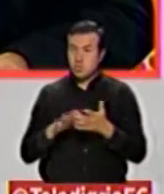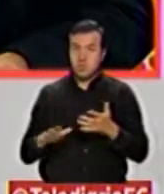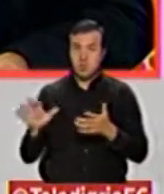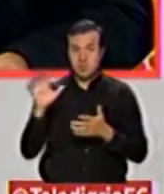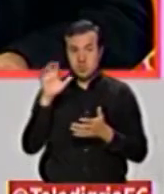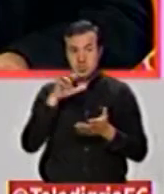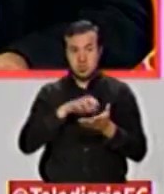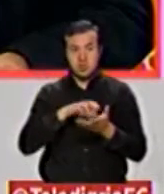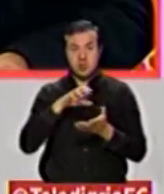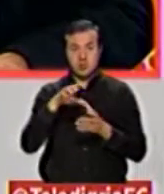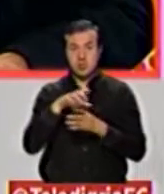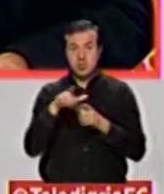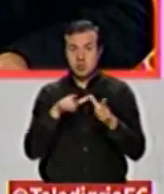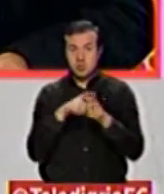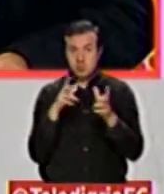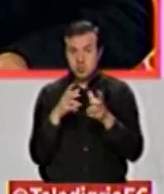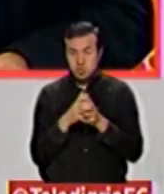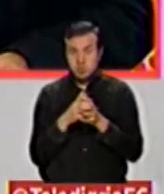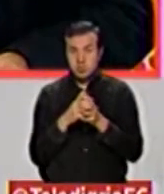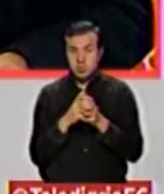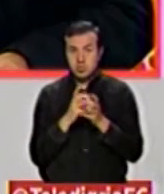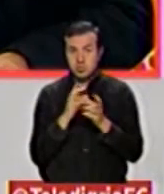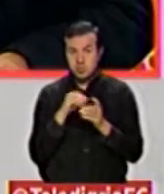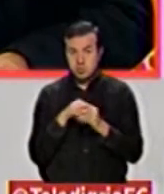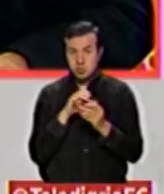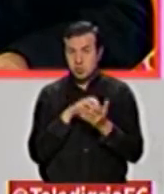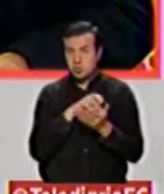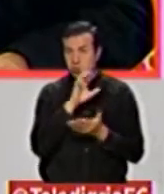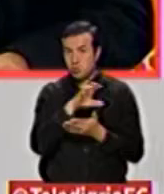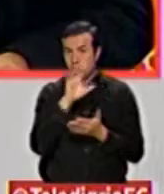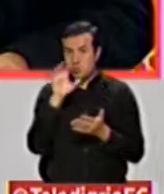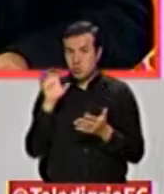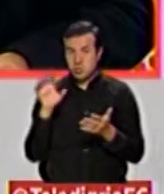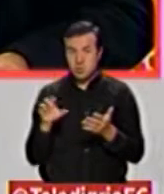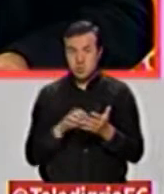la constitución como tal se concentra en estas provincias.